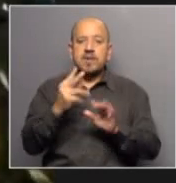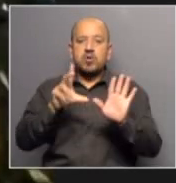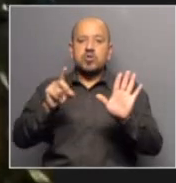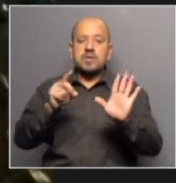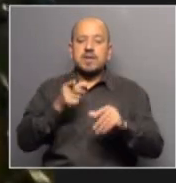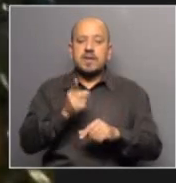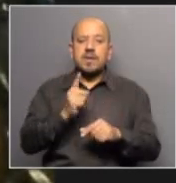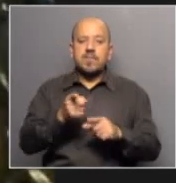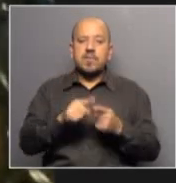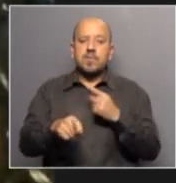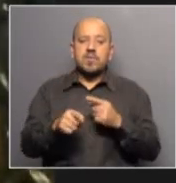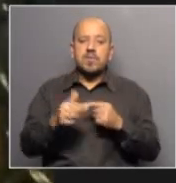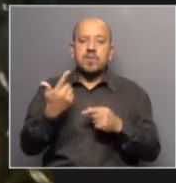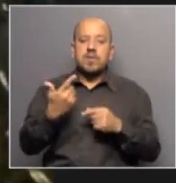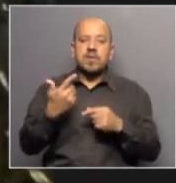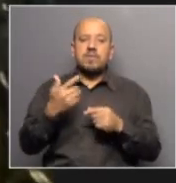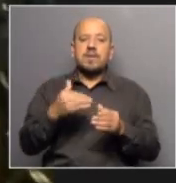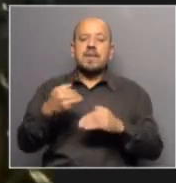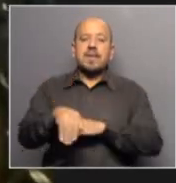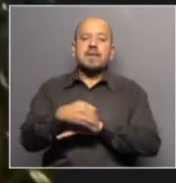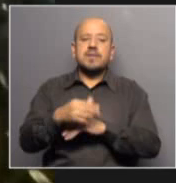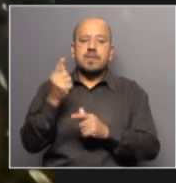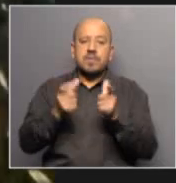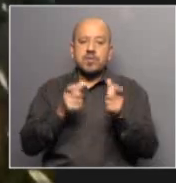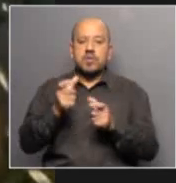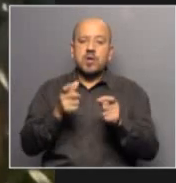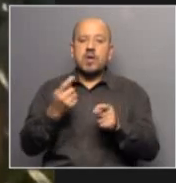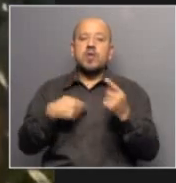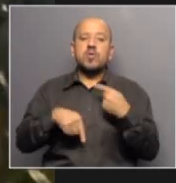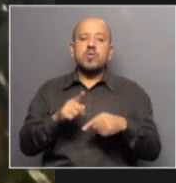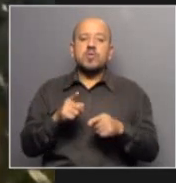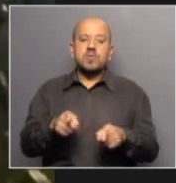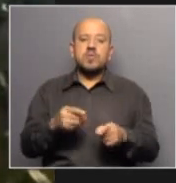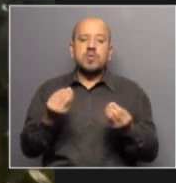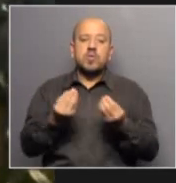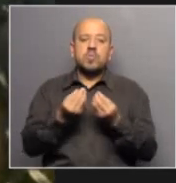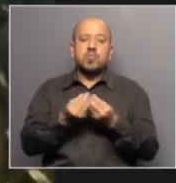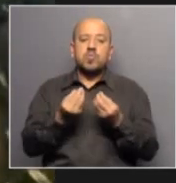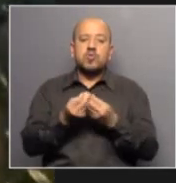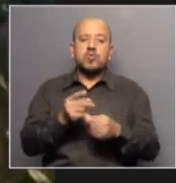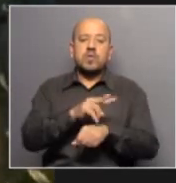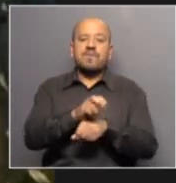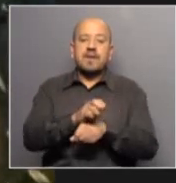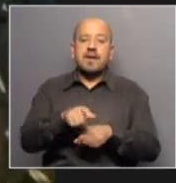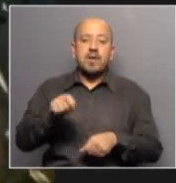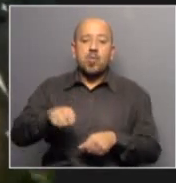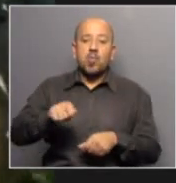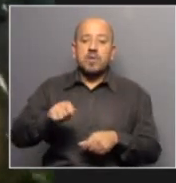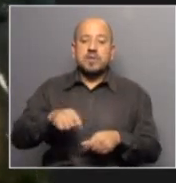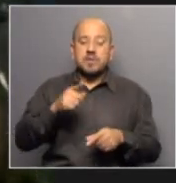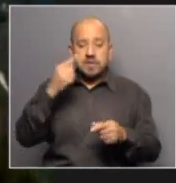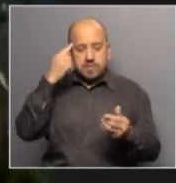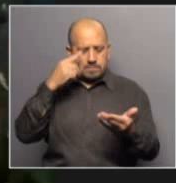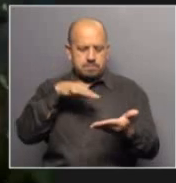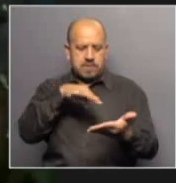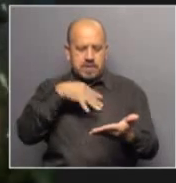40 gramos para aportación en calle, etcétera, etcétera. En ese sentido, muchos fiscales y jueces están interpretando